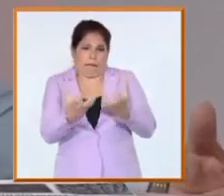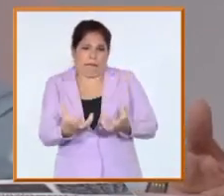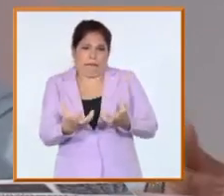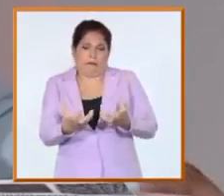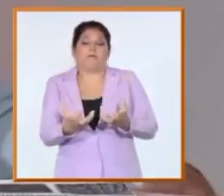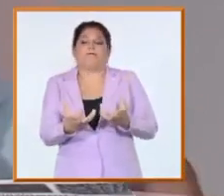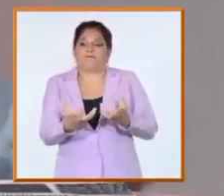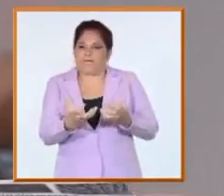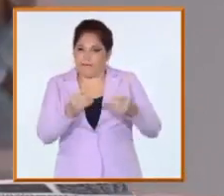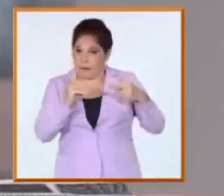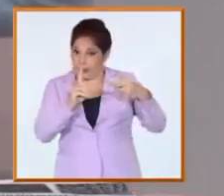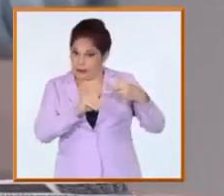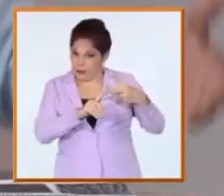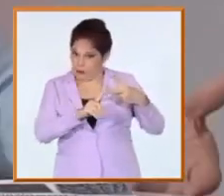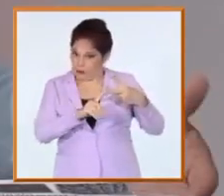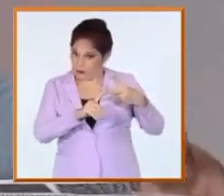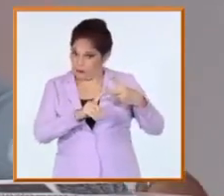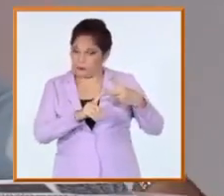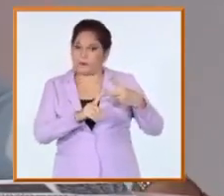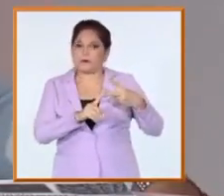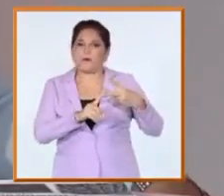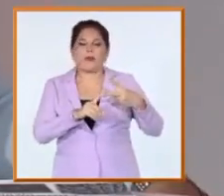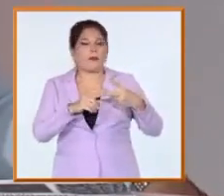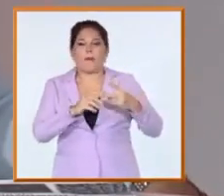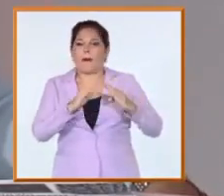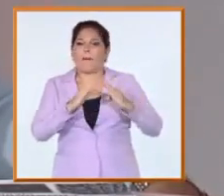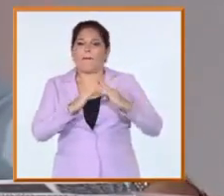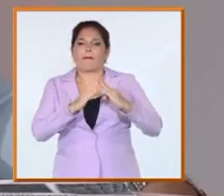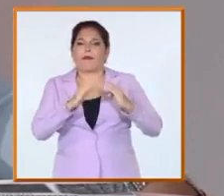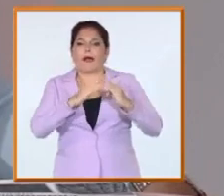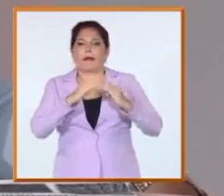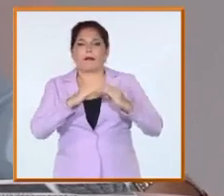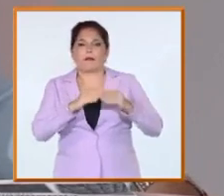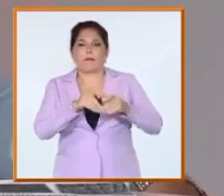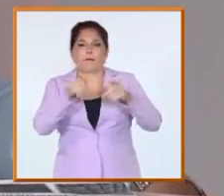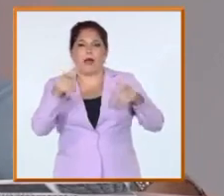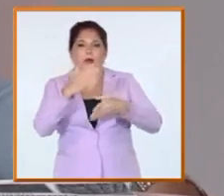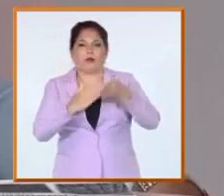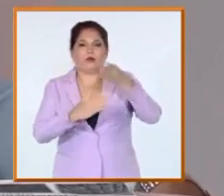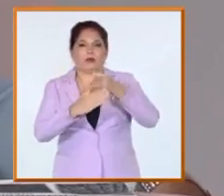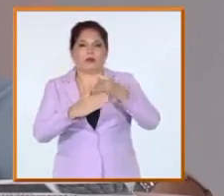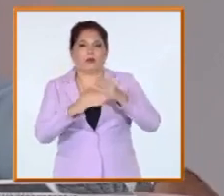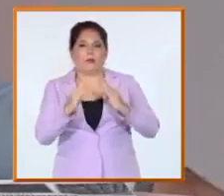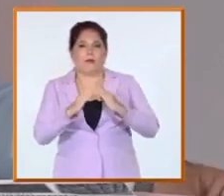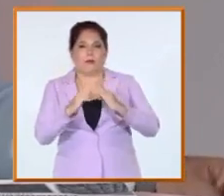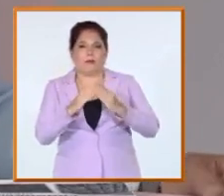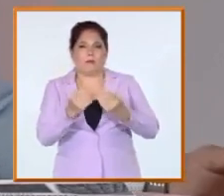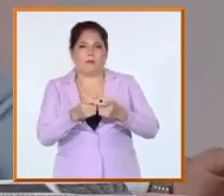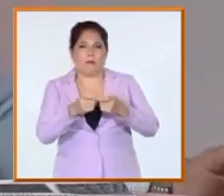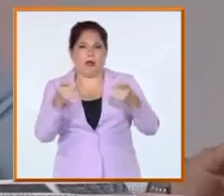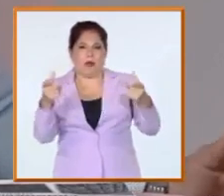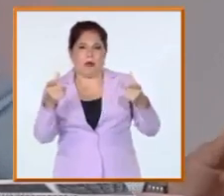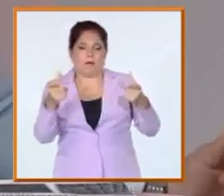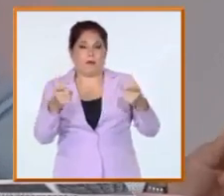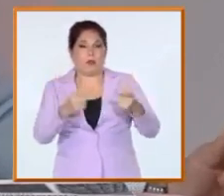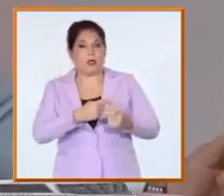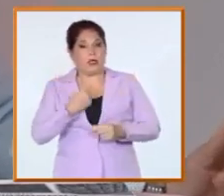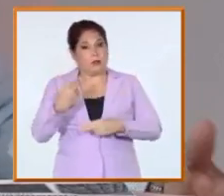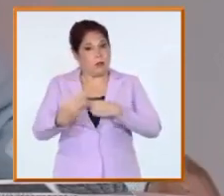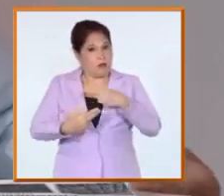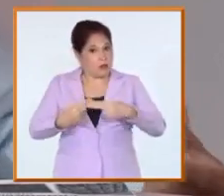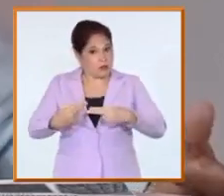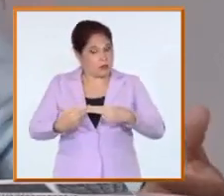en segundo lugar en incrementar ese fondo y mejorar ese fondo Y eso se ha estado trabajando